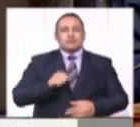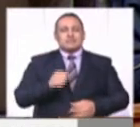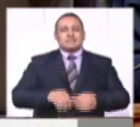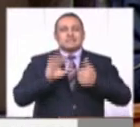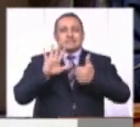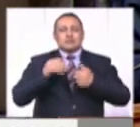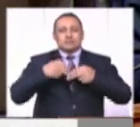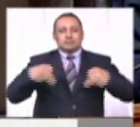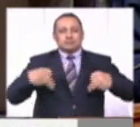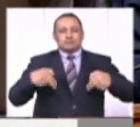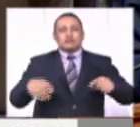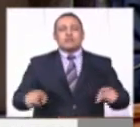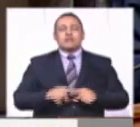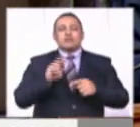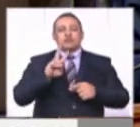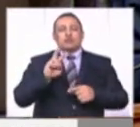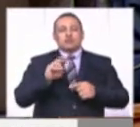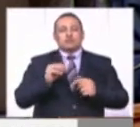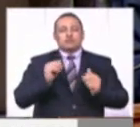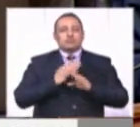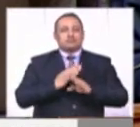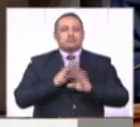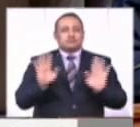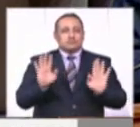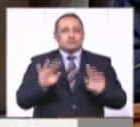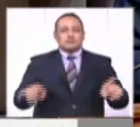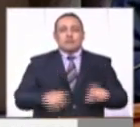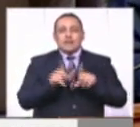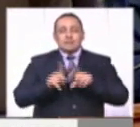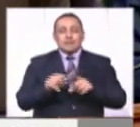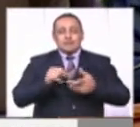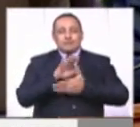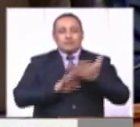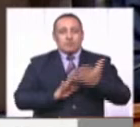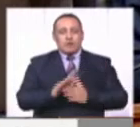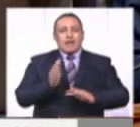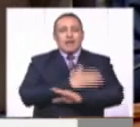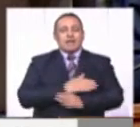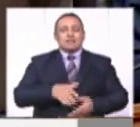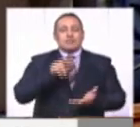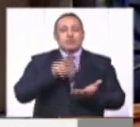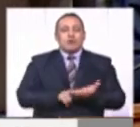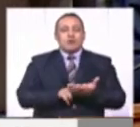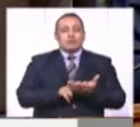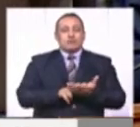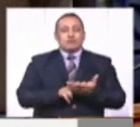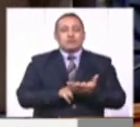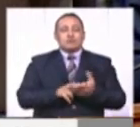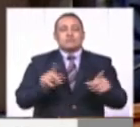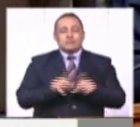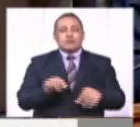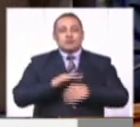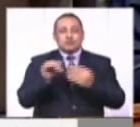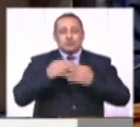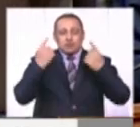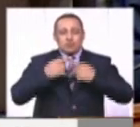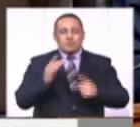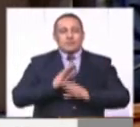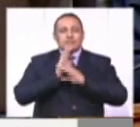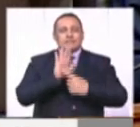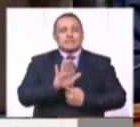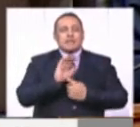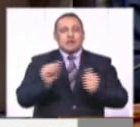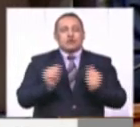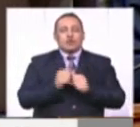seis votos en contra y dos votos en abstención este informe fue aprobado y todas las conclusiones presentadas